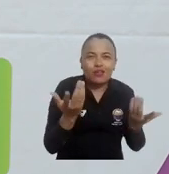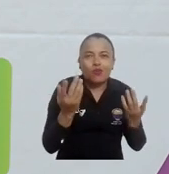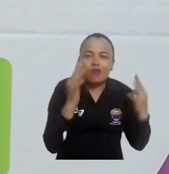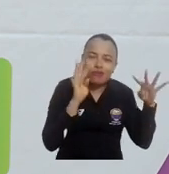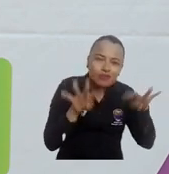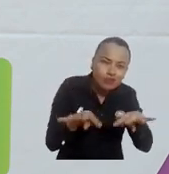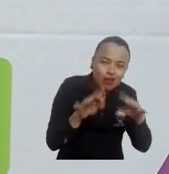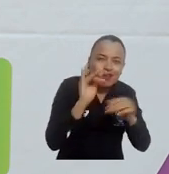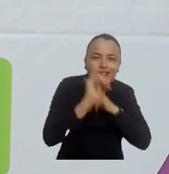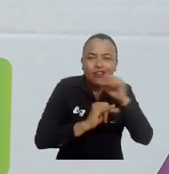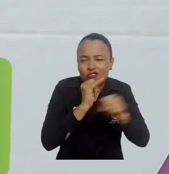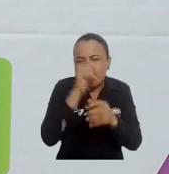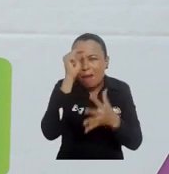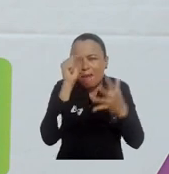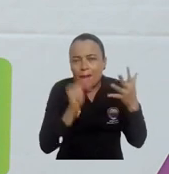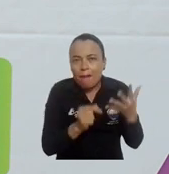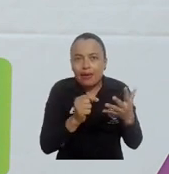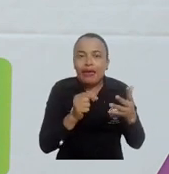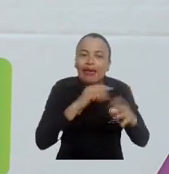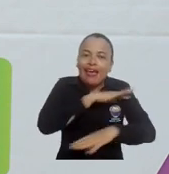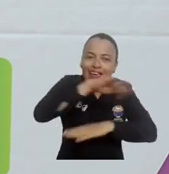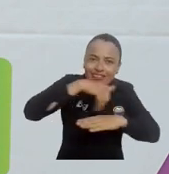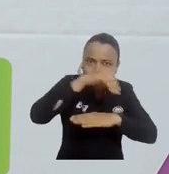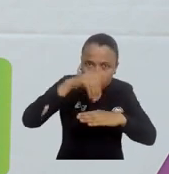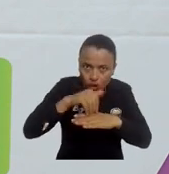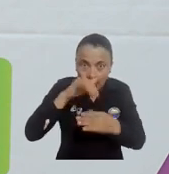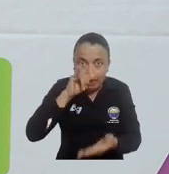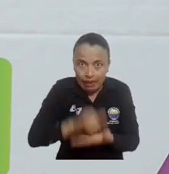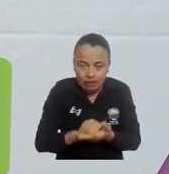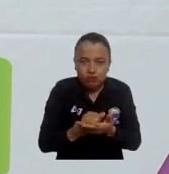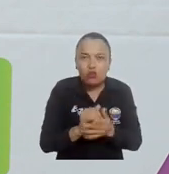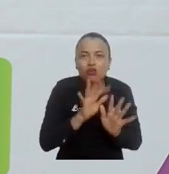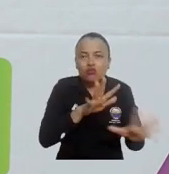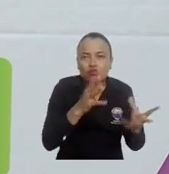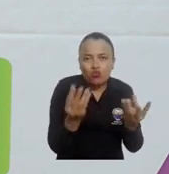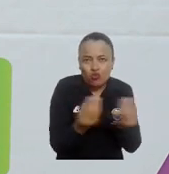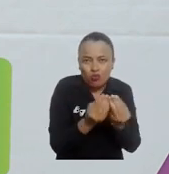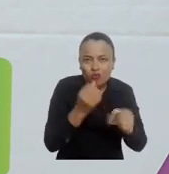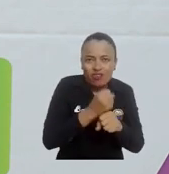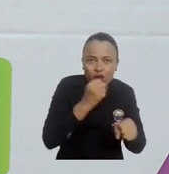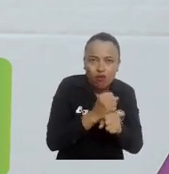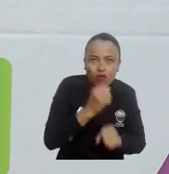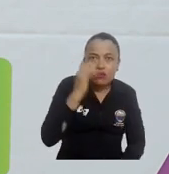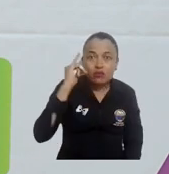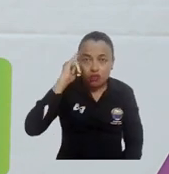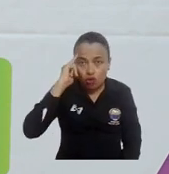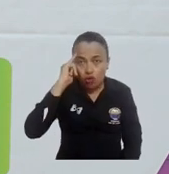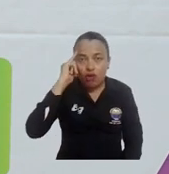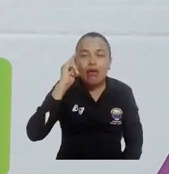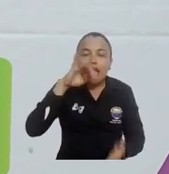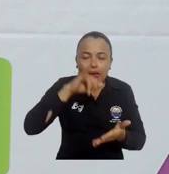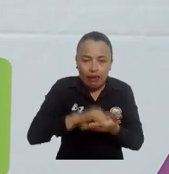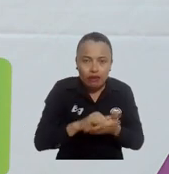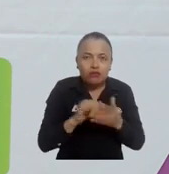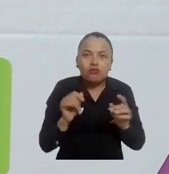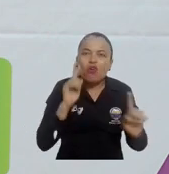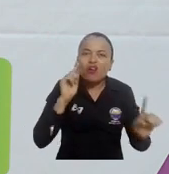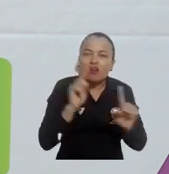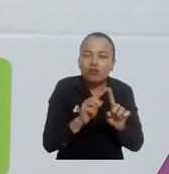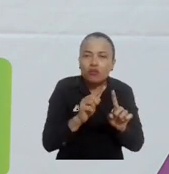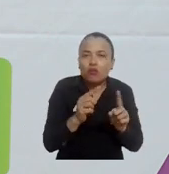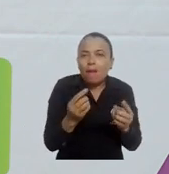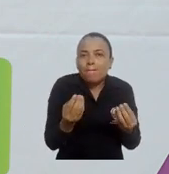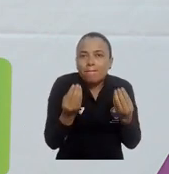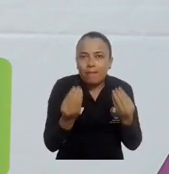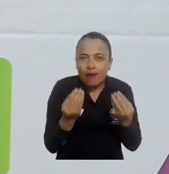académicos, administrativos, de visibilidad, internacionalización y toda la gestión en general, gremial también de la psicología